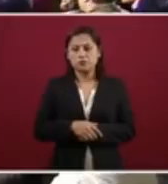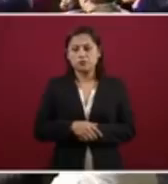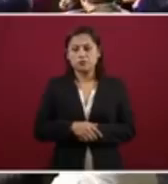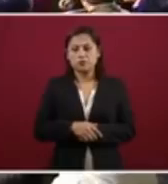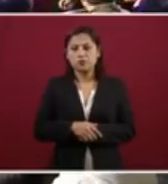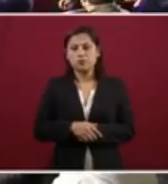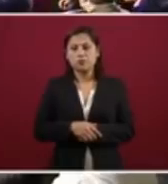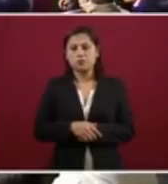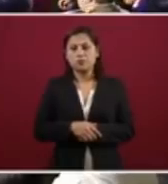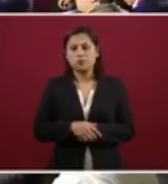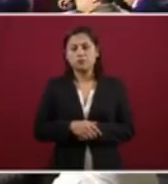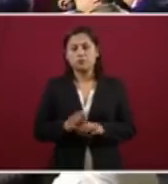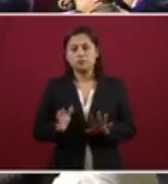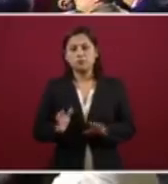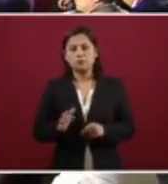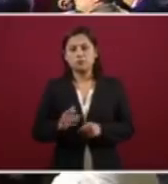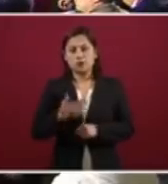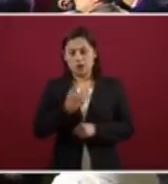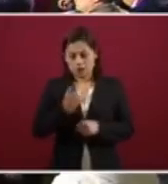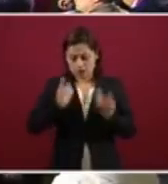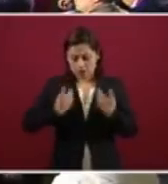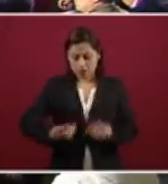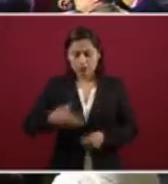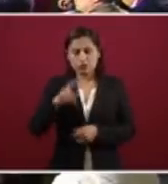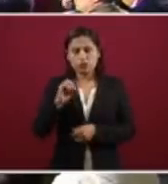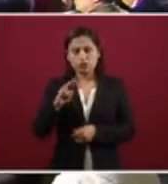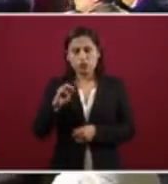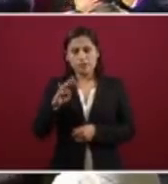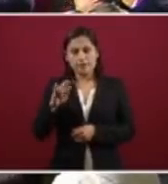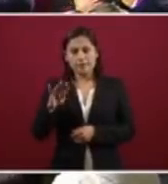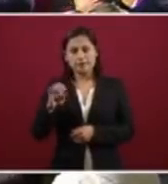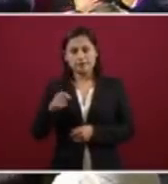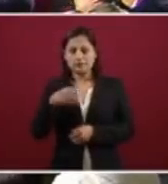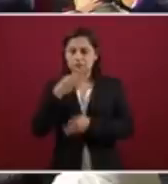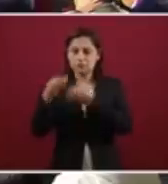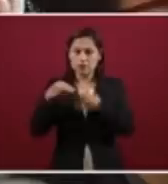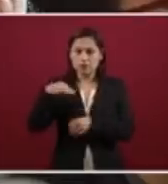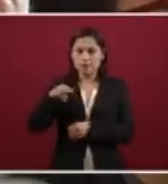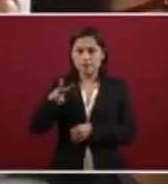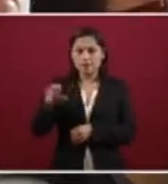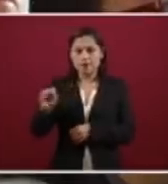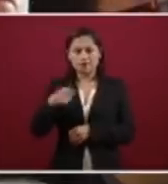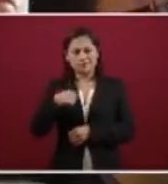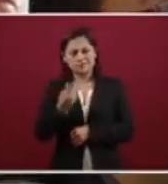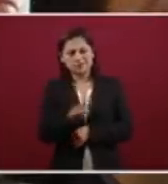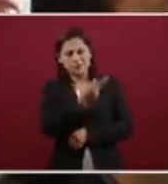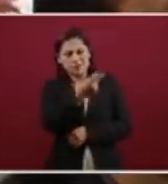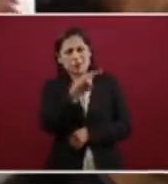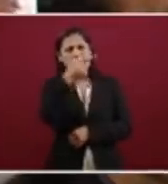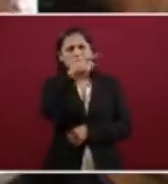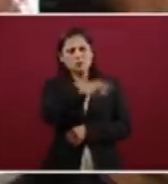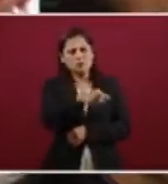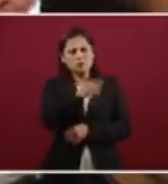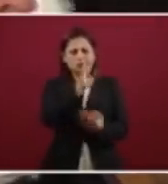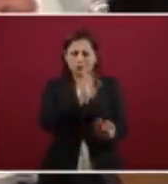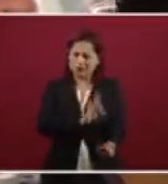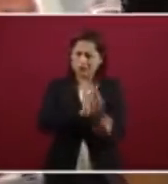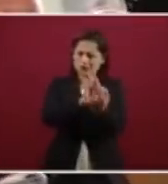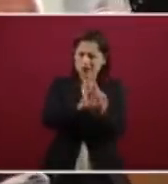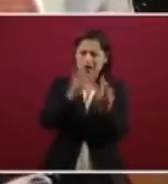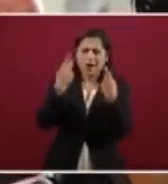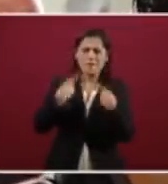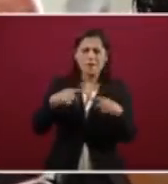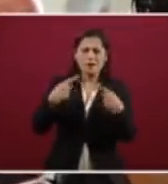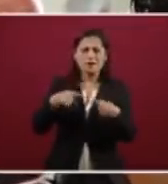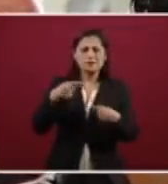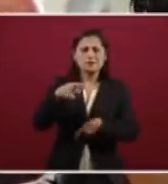Como presidente de este país, Rocío Méndez, Noticias MBS, ¿qué le dice a las personas que vivían en edificios en donde todavía tienen que